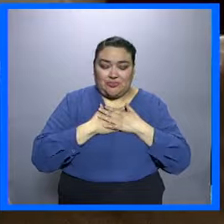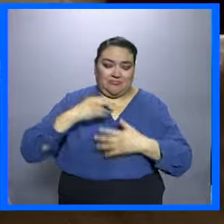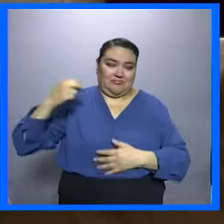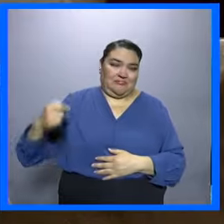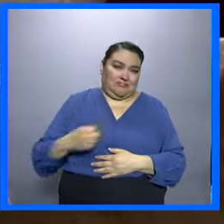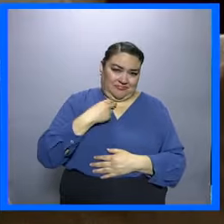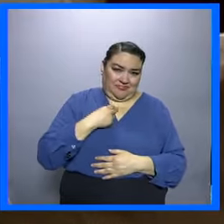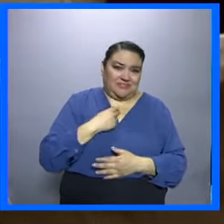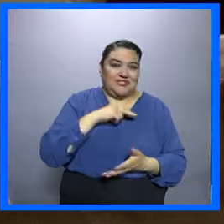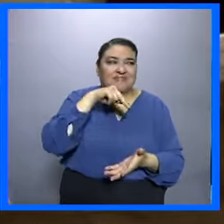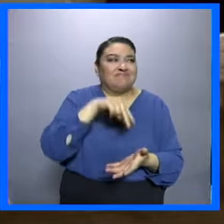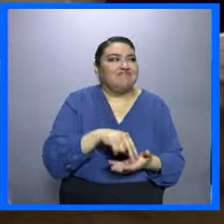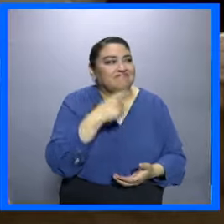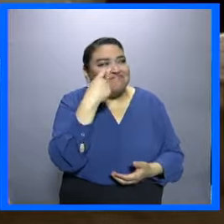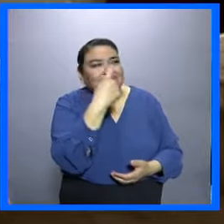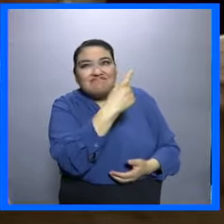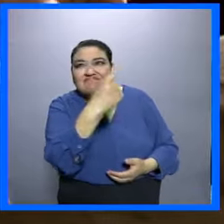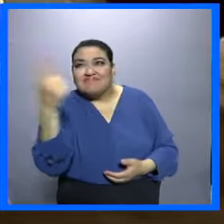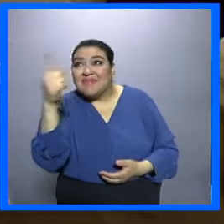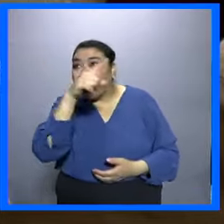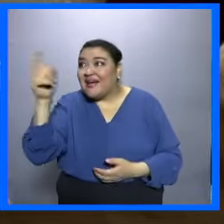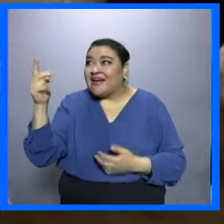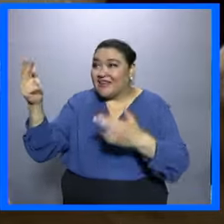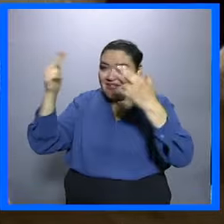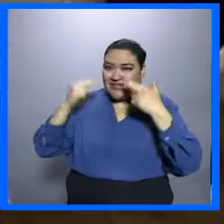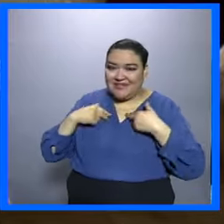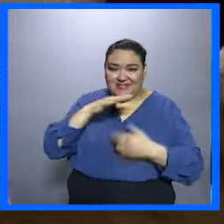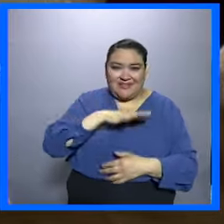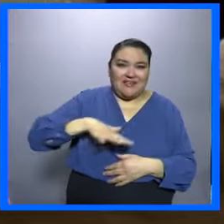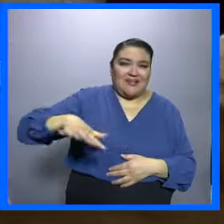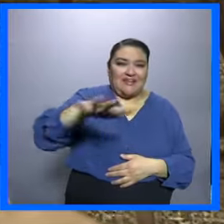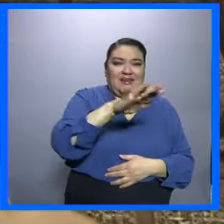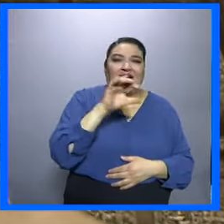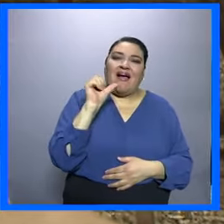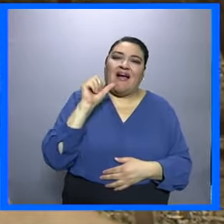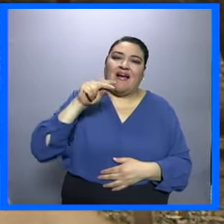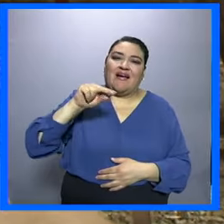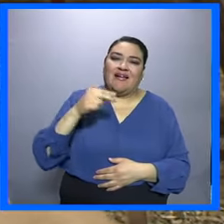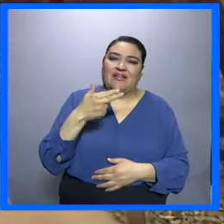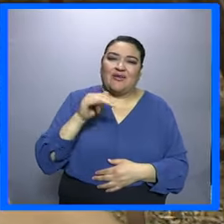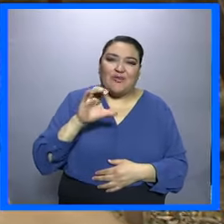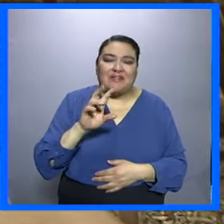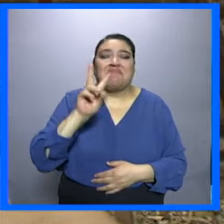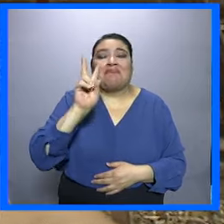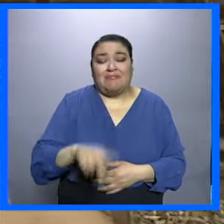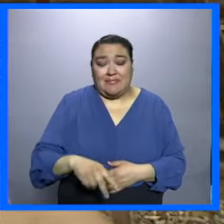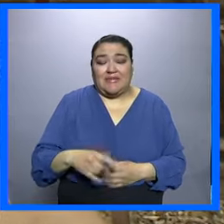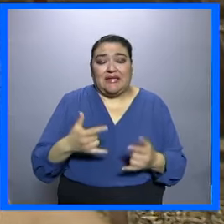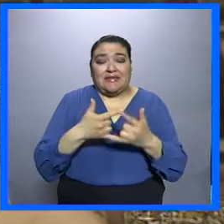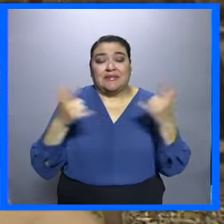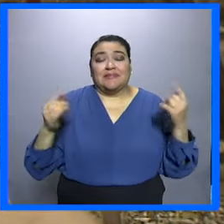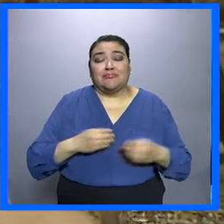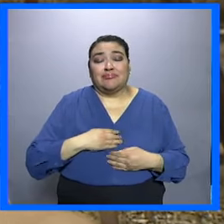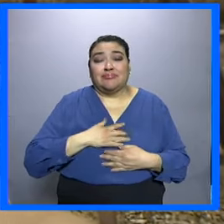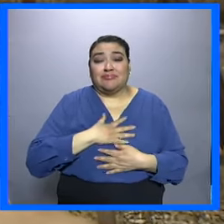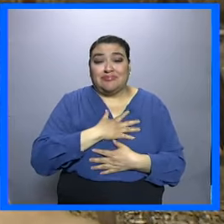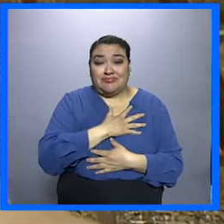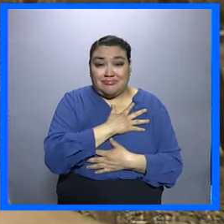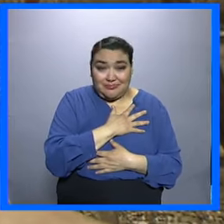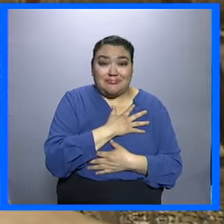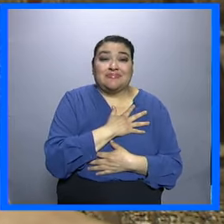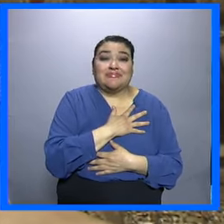aquí presente con mis ancestros en este Anáhuac tan hermoso. Es una experiencia inédita toda